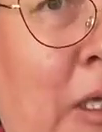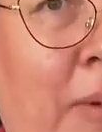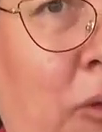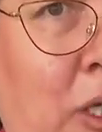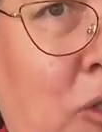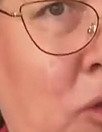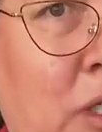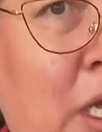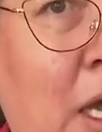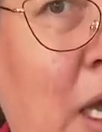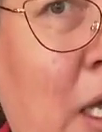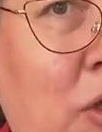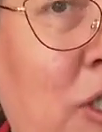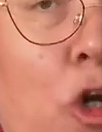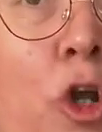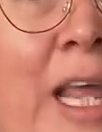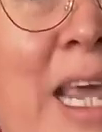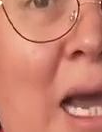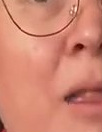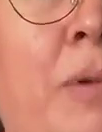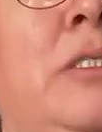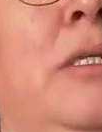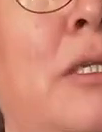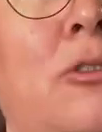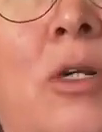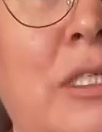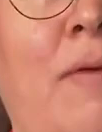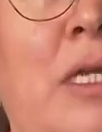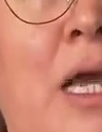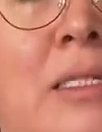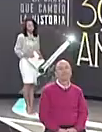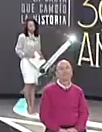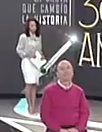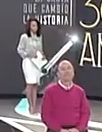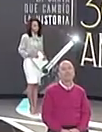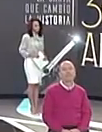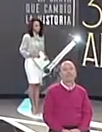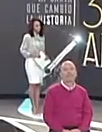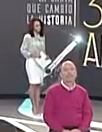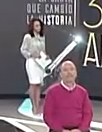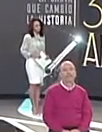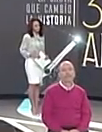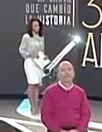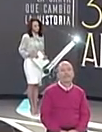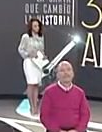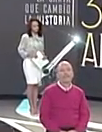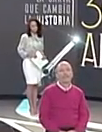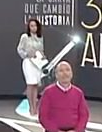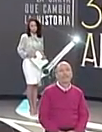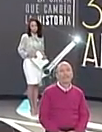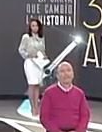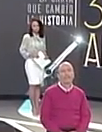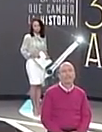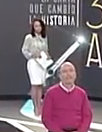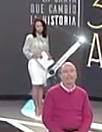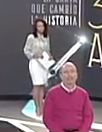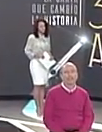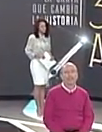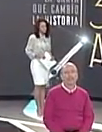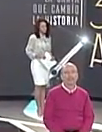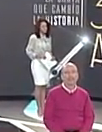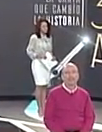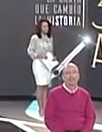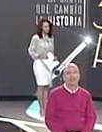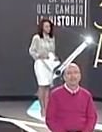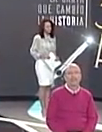utilizar la plata para otras cosas. Entonces, lo que deja de presente son las debilidades del Estado, y lo que yo digo es, afortunadamente está la acción de tutela